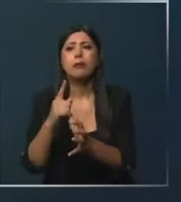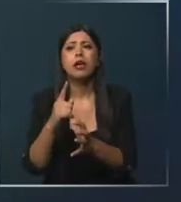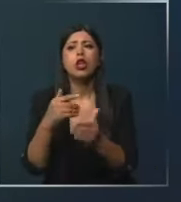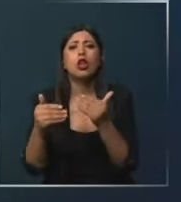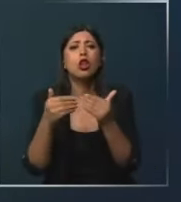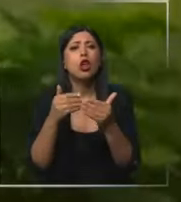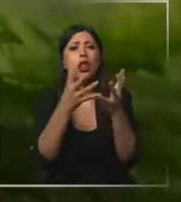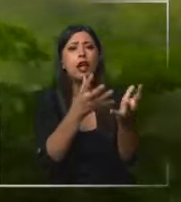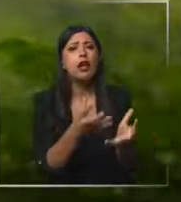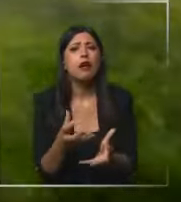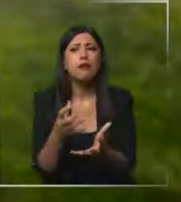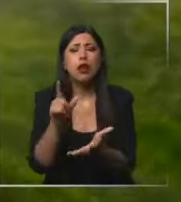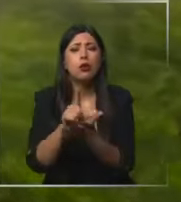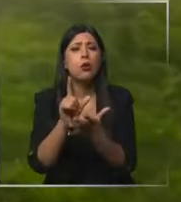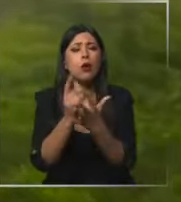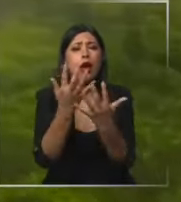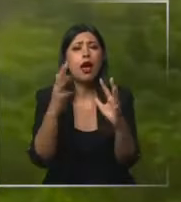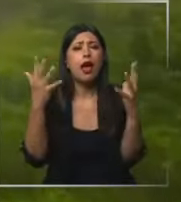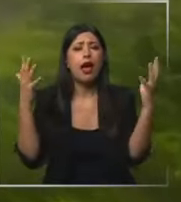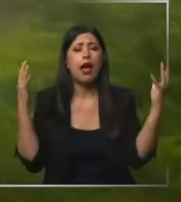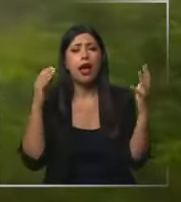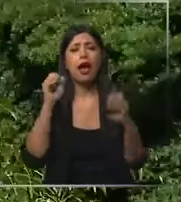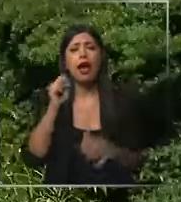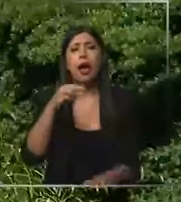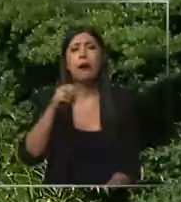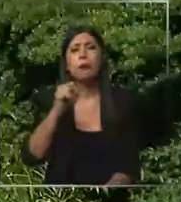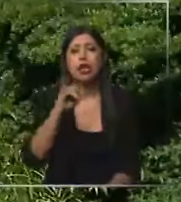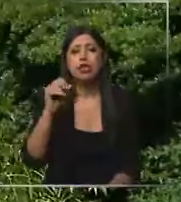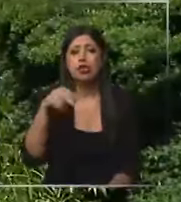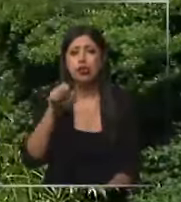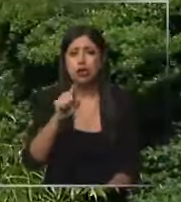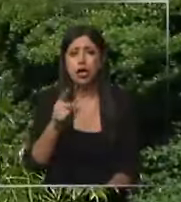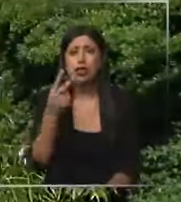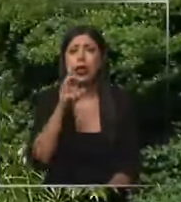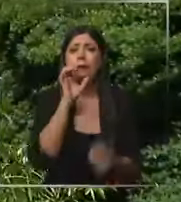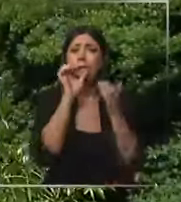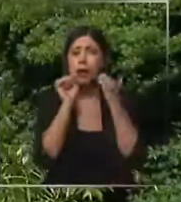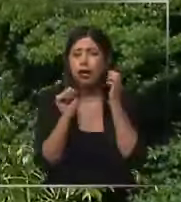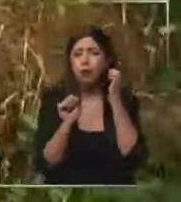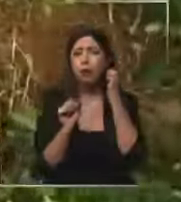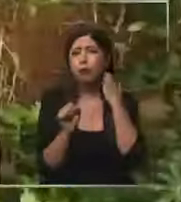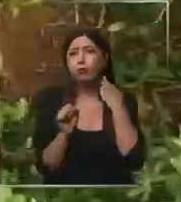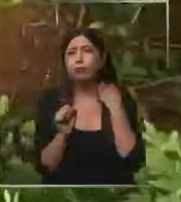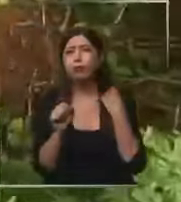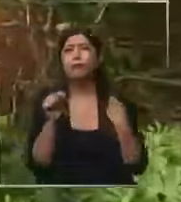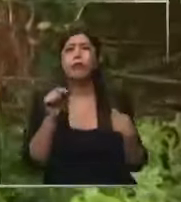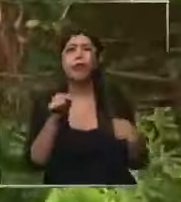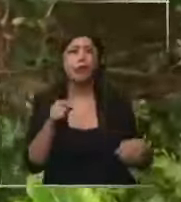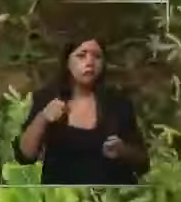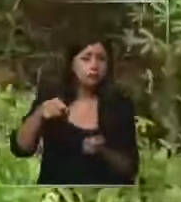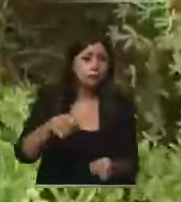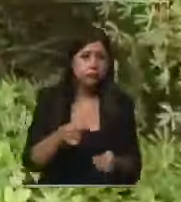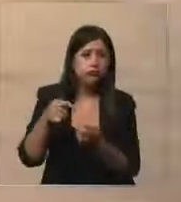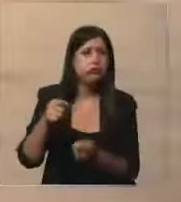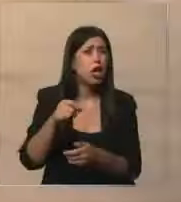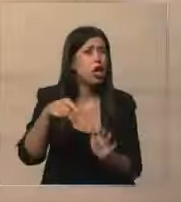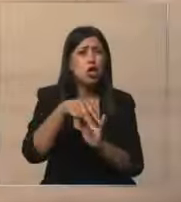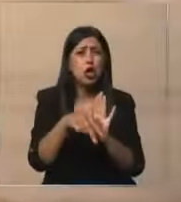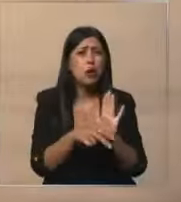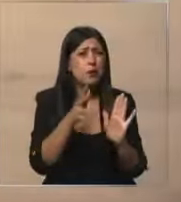irregular desde un sector del Amazonas, en Perú. La parte artesanal es pésimamente regulada, normada,